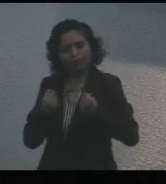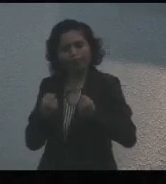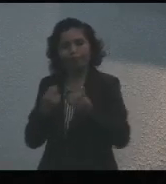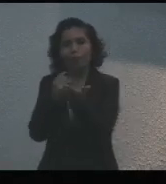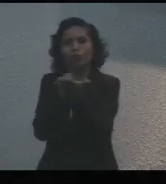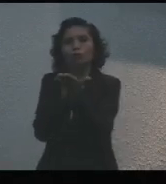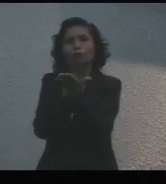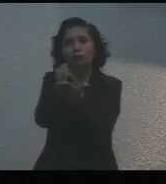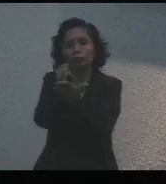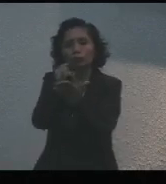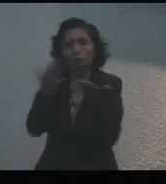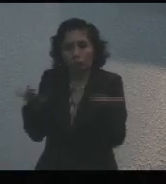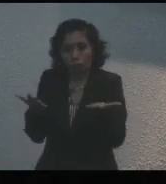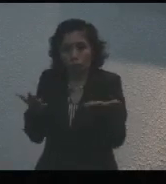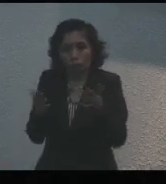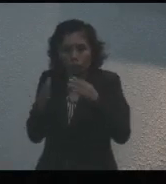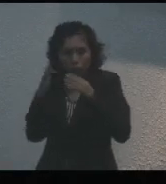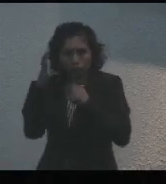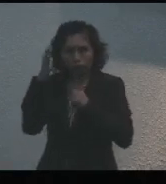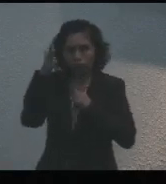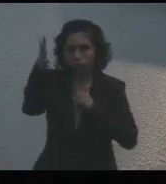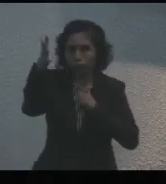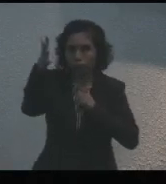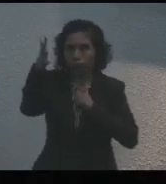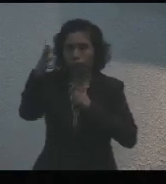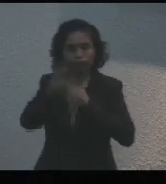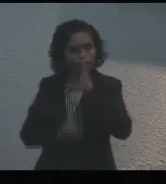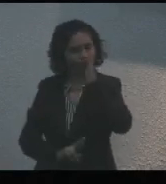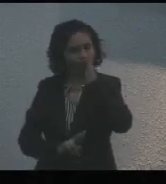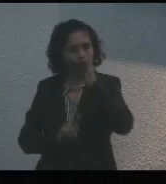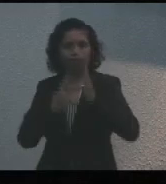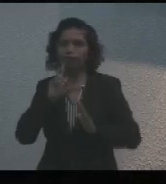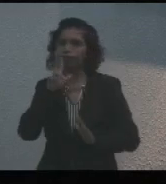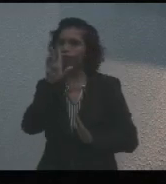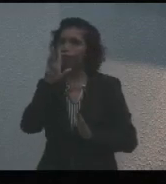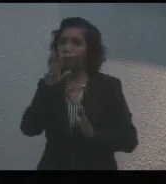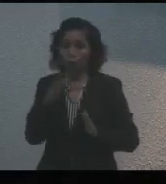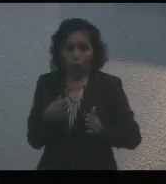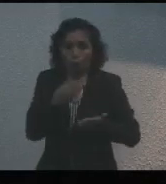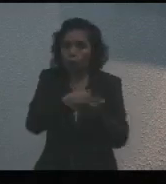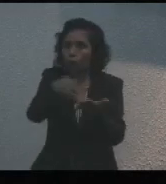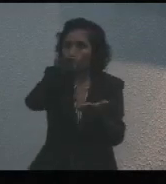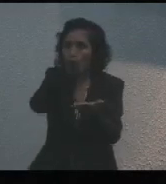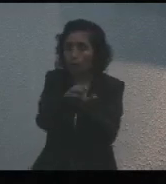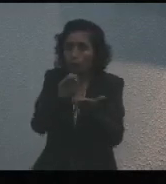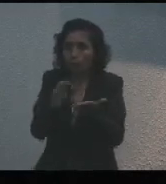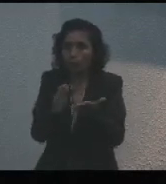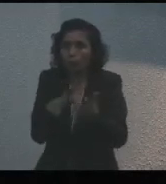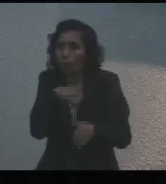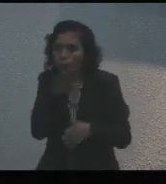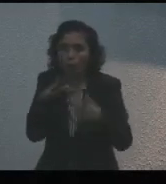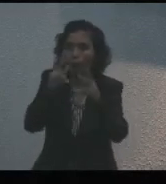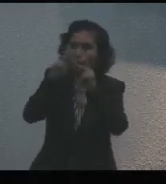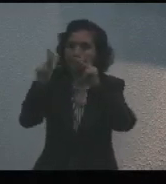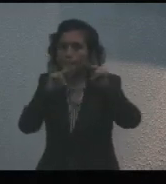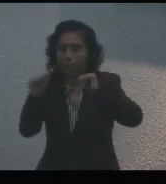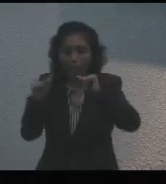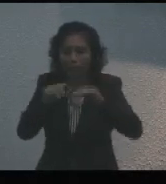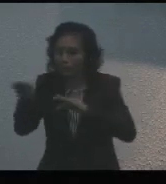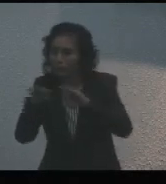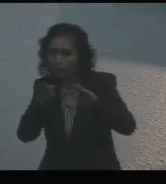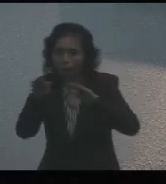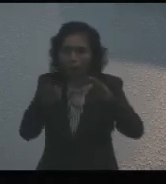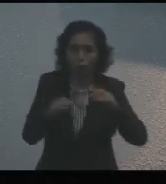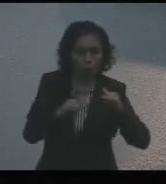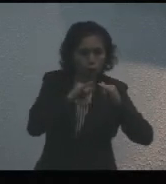decisión de enfrentar el porvenir de la mejor manera. Sus valientes actos en pro de la paz, el trabajo coordinado que